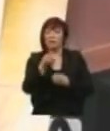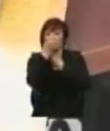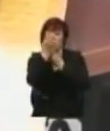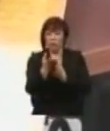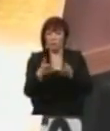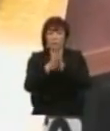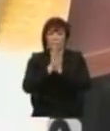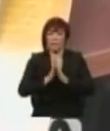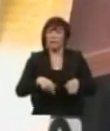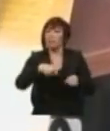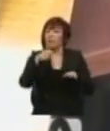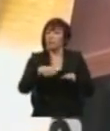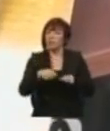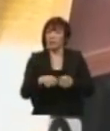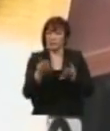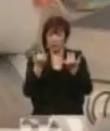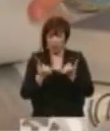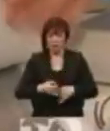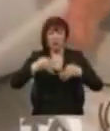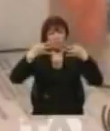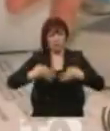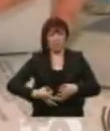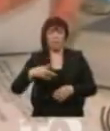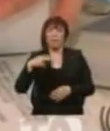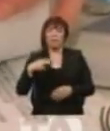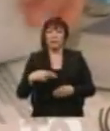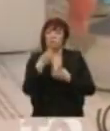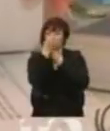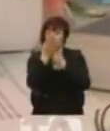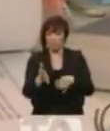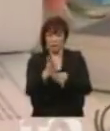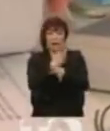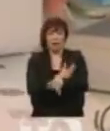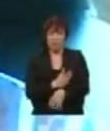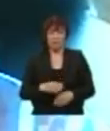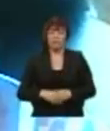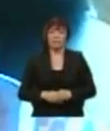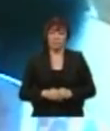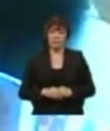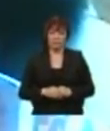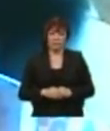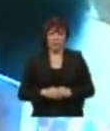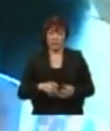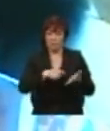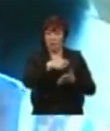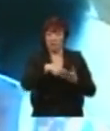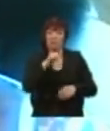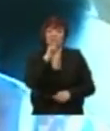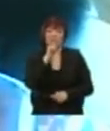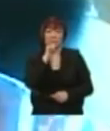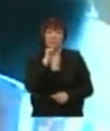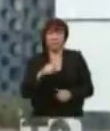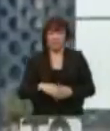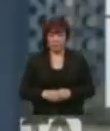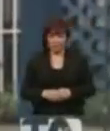juez la semana pasada, hoy confirmó que se trata del mismo informe que entregó Lady Zúñiga, sin firma del perito y por